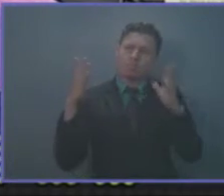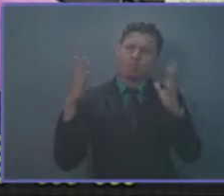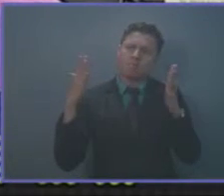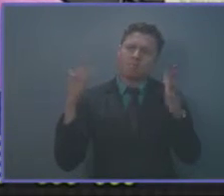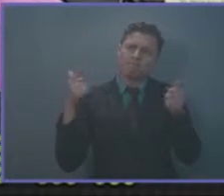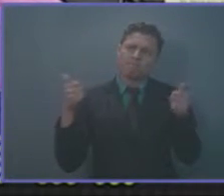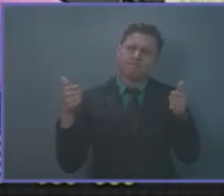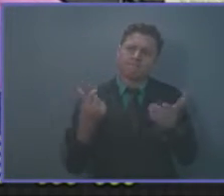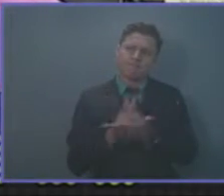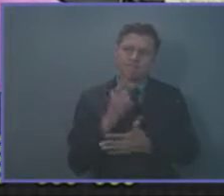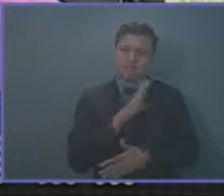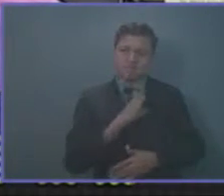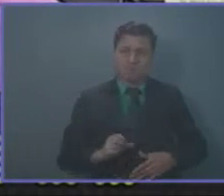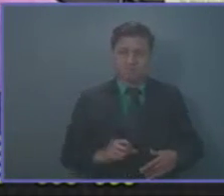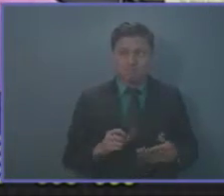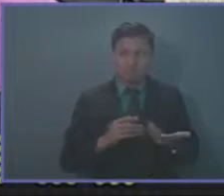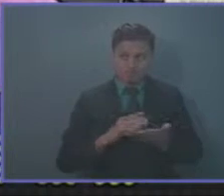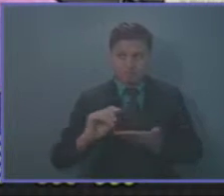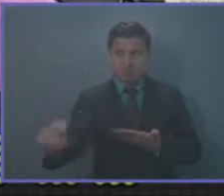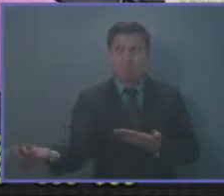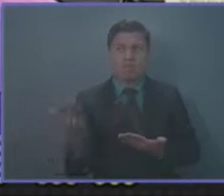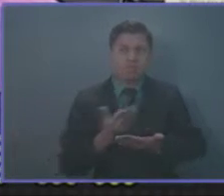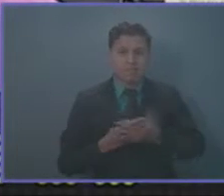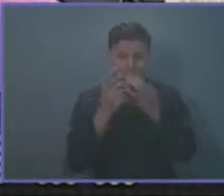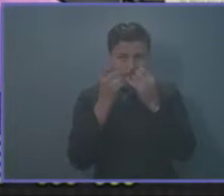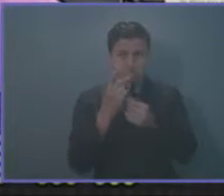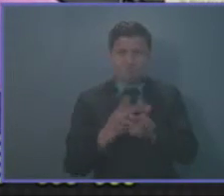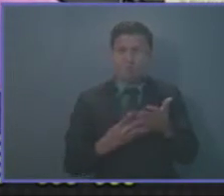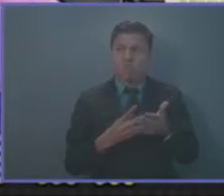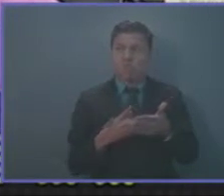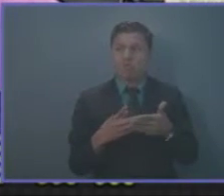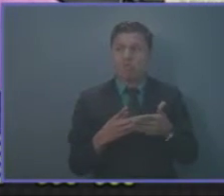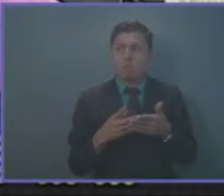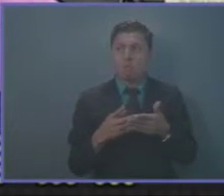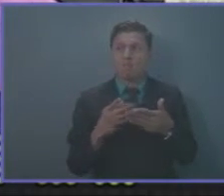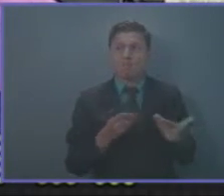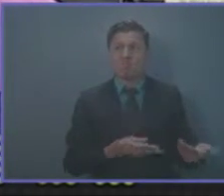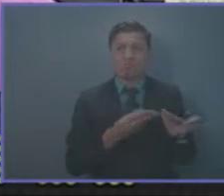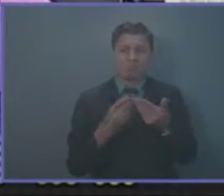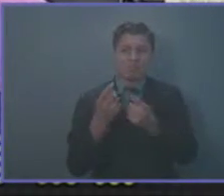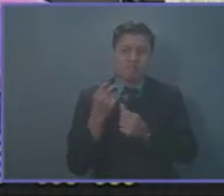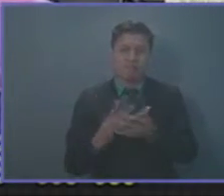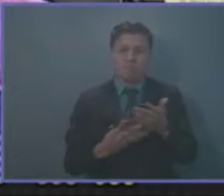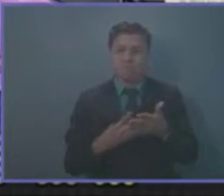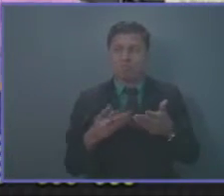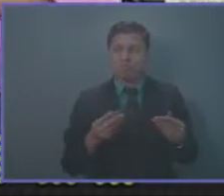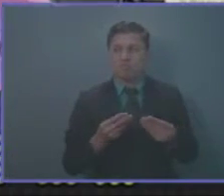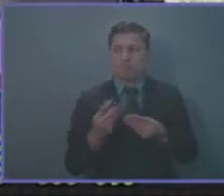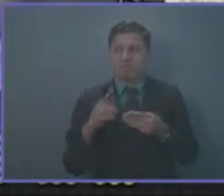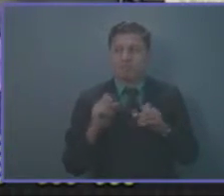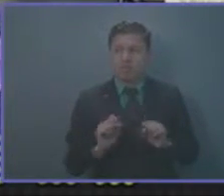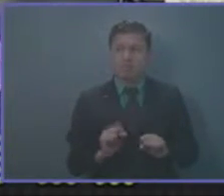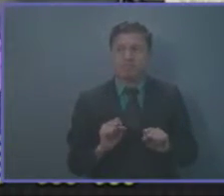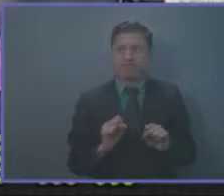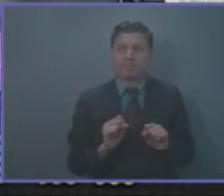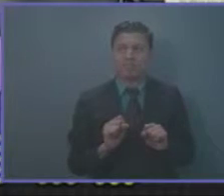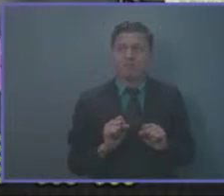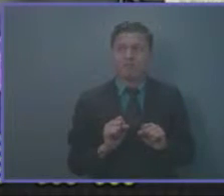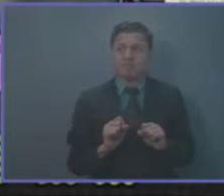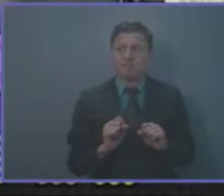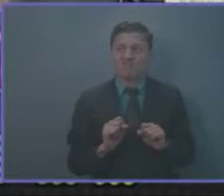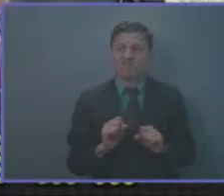Salvador, porque dentro de esta asignación presupuestaria va asignado los recursos para asegurar al